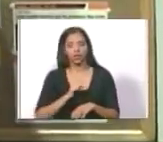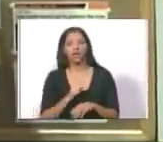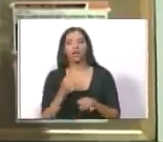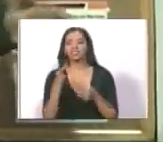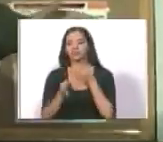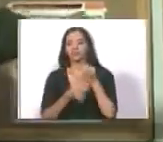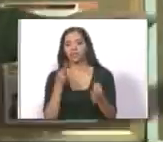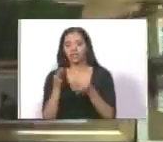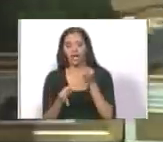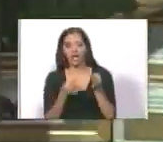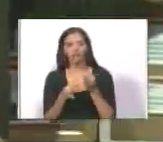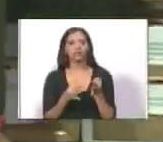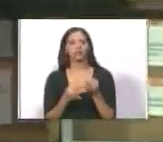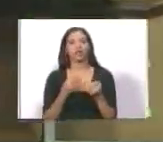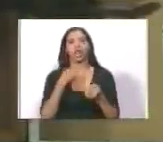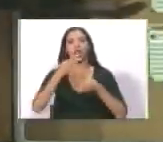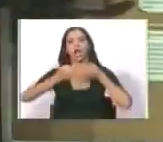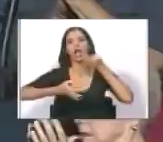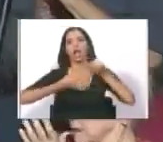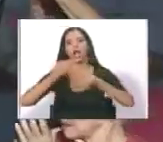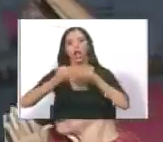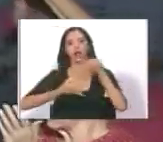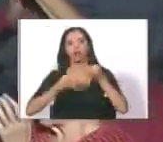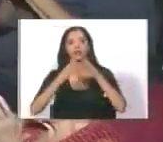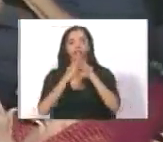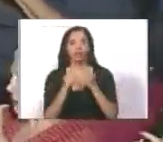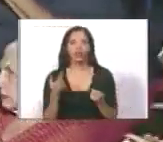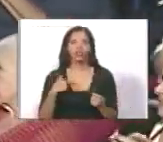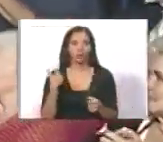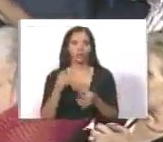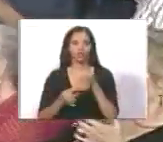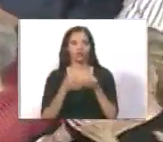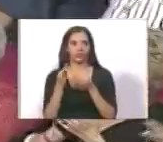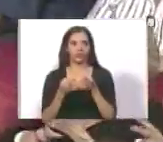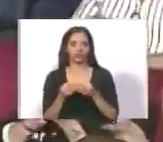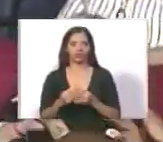declarando, sumando lo que tengamos que sumar.